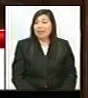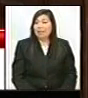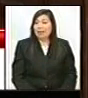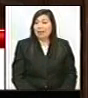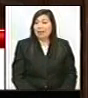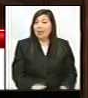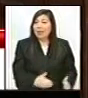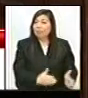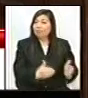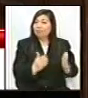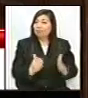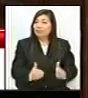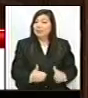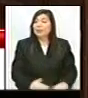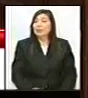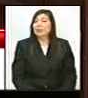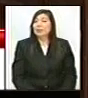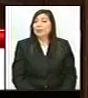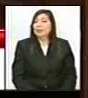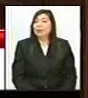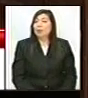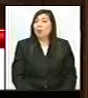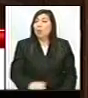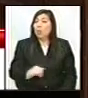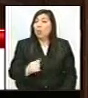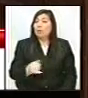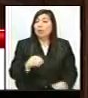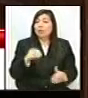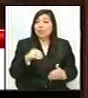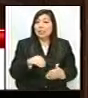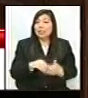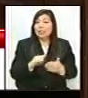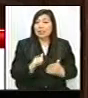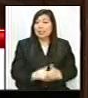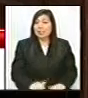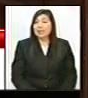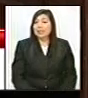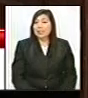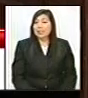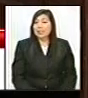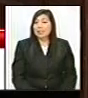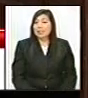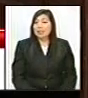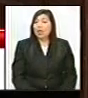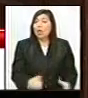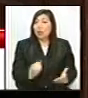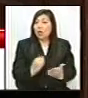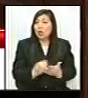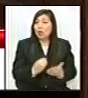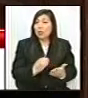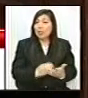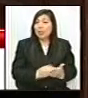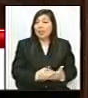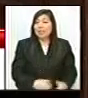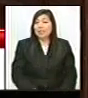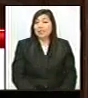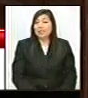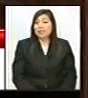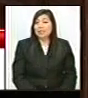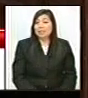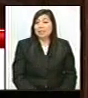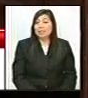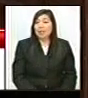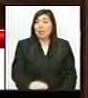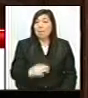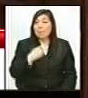Quiero pasar al siguiente hecho, que está vinculado con el nombramiento de la contratación de la señora Verónica